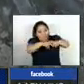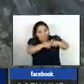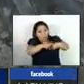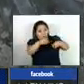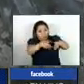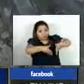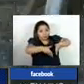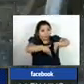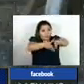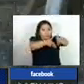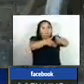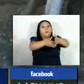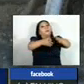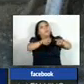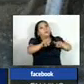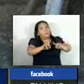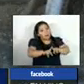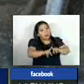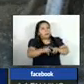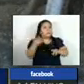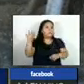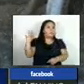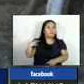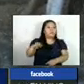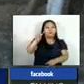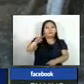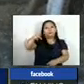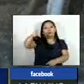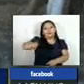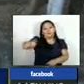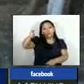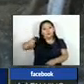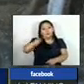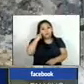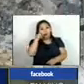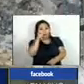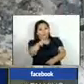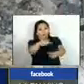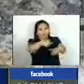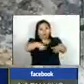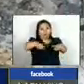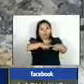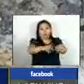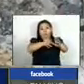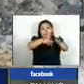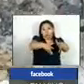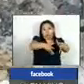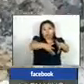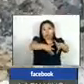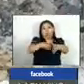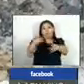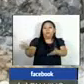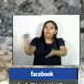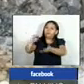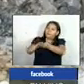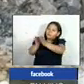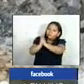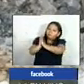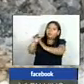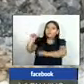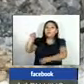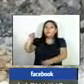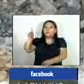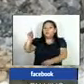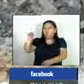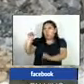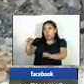sobre la calle Circunvalación hace más de dos meses, dejando un agujero sobre la arteria. Hacen un llamado a la institución